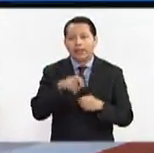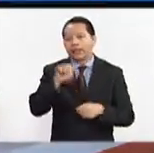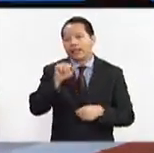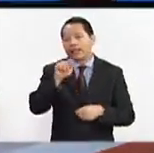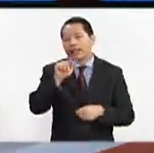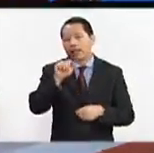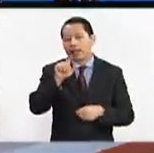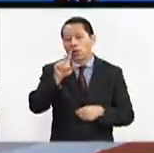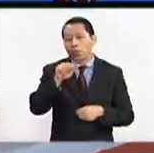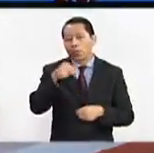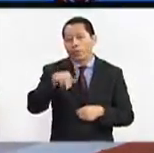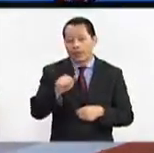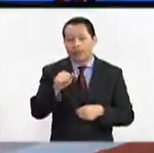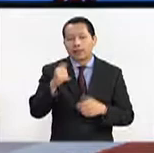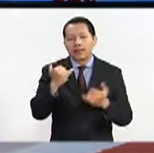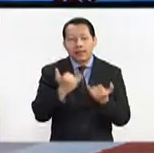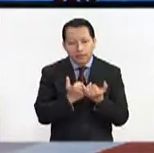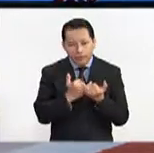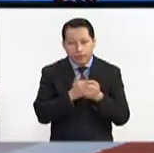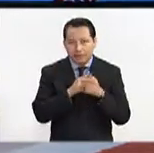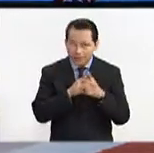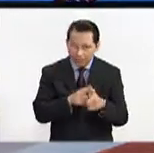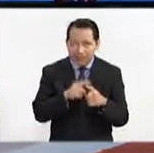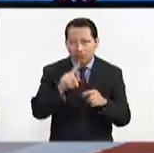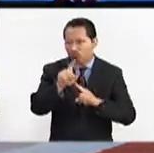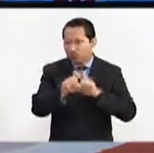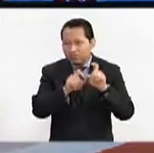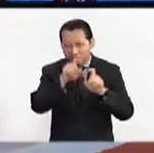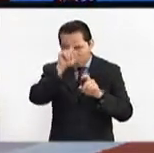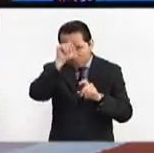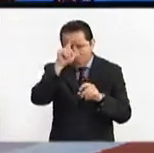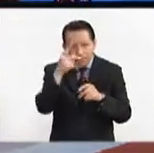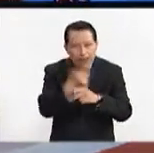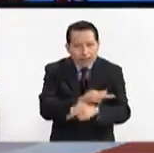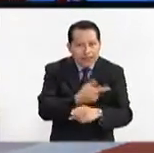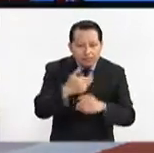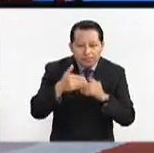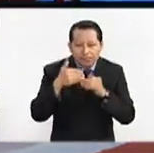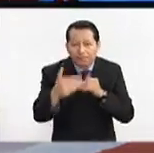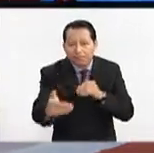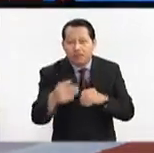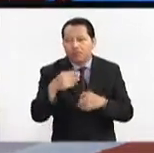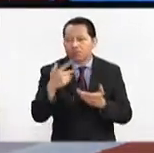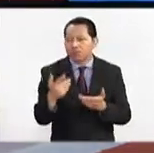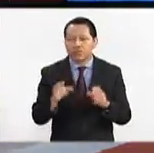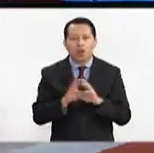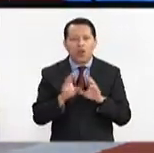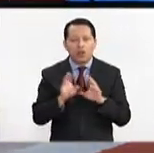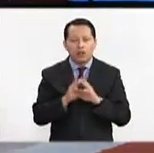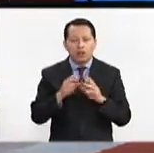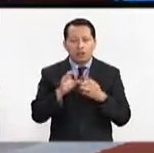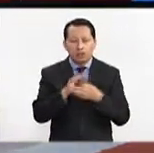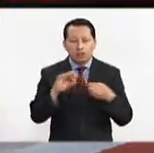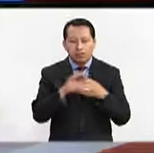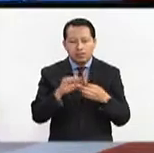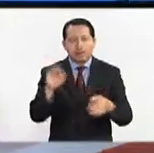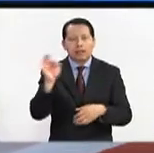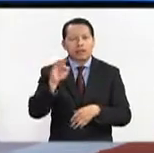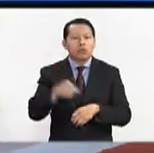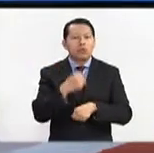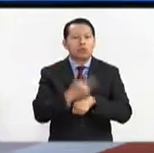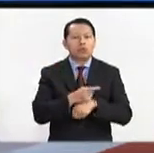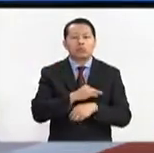Cataluña y todo sigue en una gran incertidumbre de qué es lo que va a pasar en las próximas horas. Se habla mucho de la posibilidad